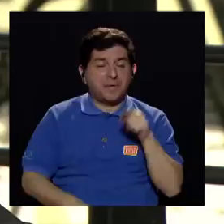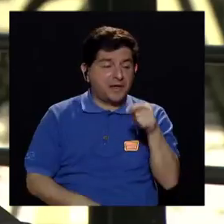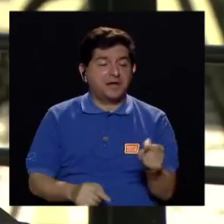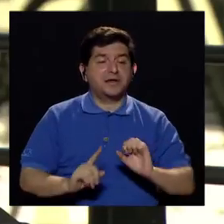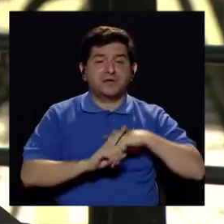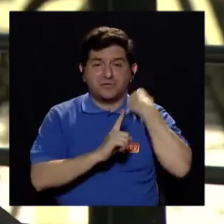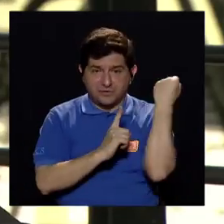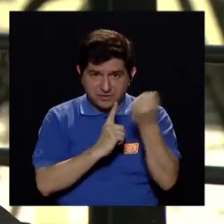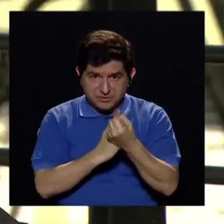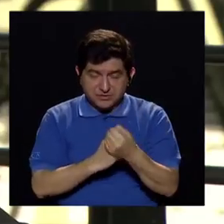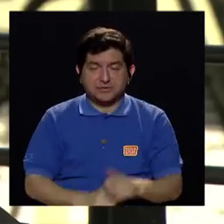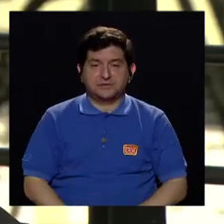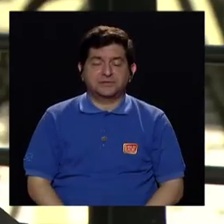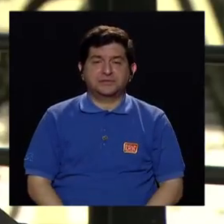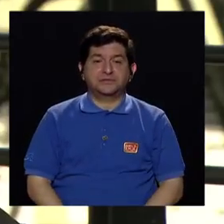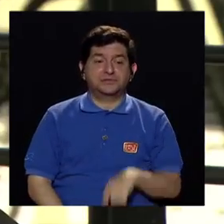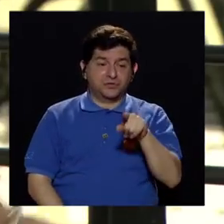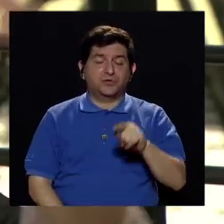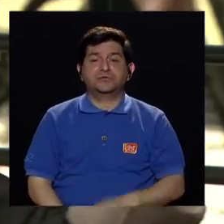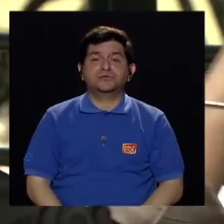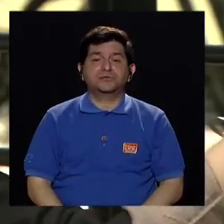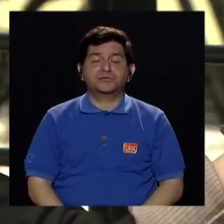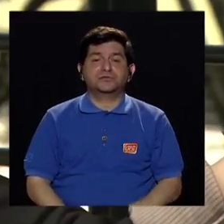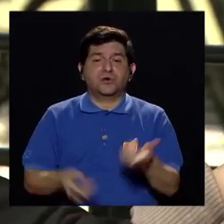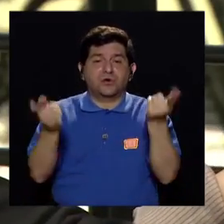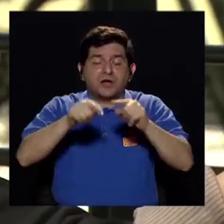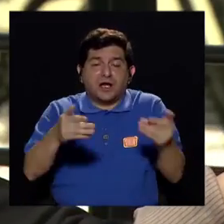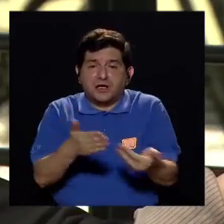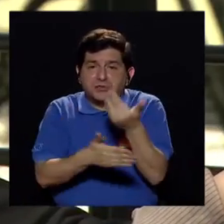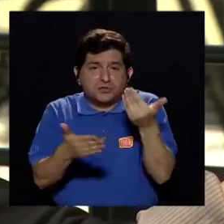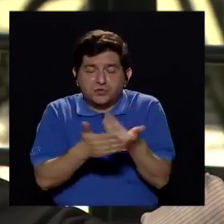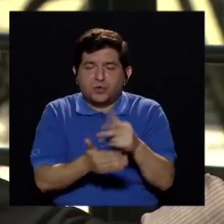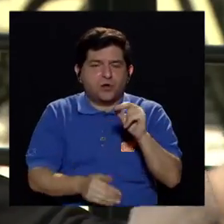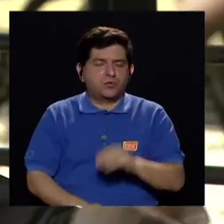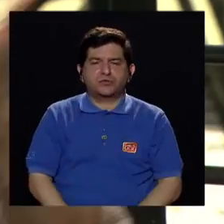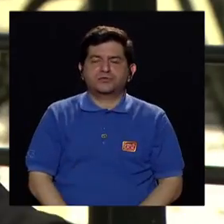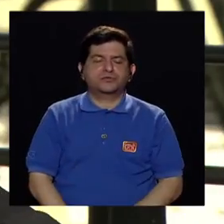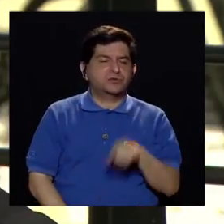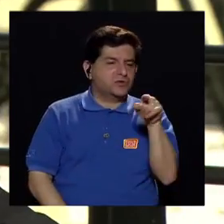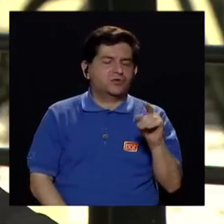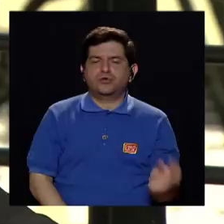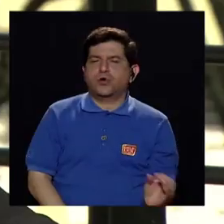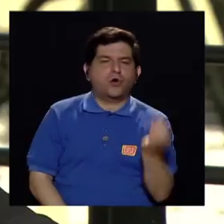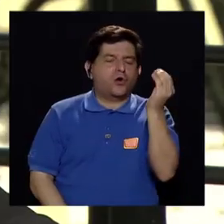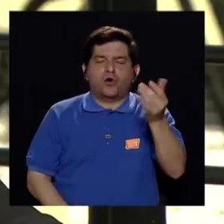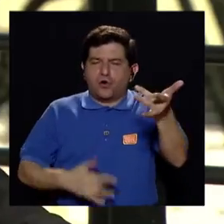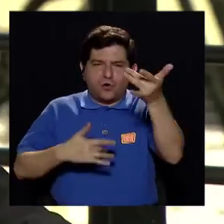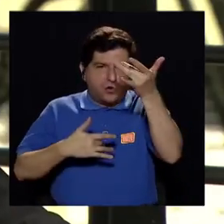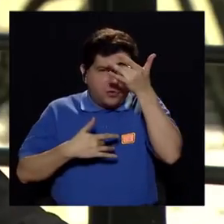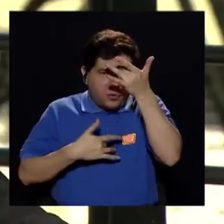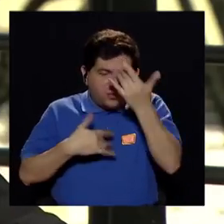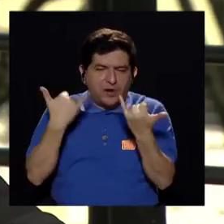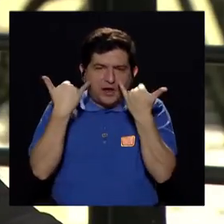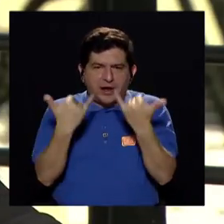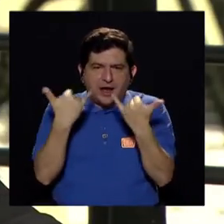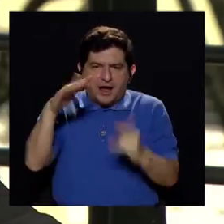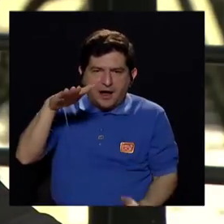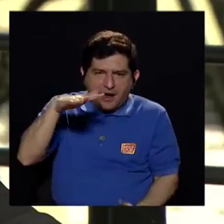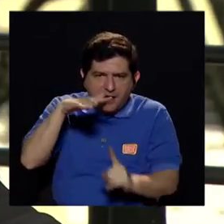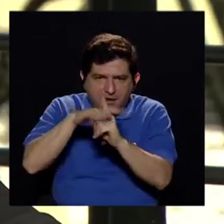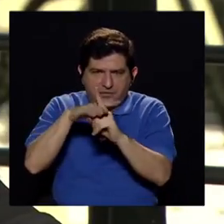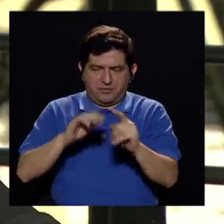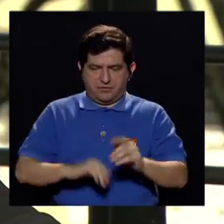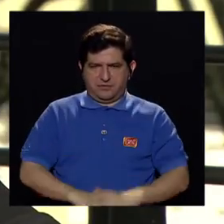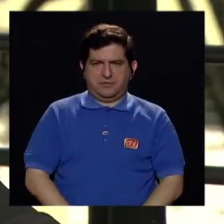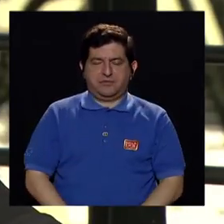son casos recientes. No estamos hablando de casos que hubo un contagio en etapa joven y que hasta ahora se están dando cuenta o están